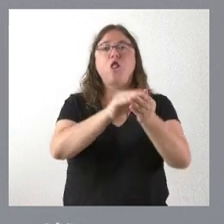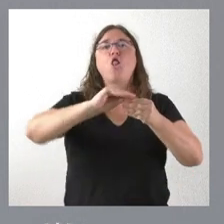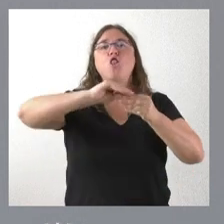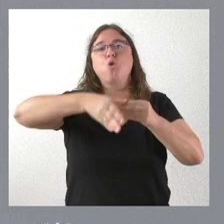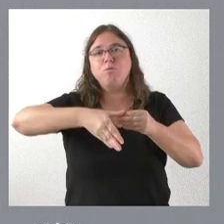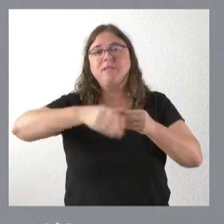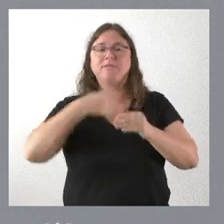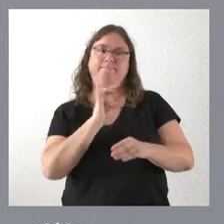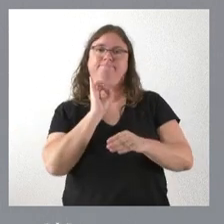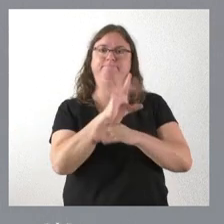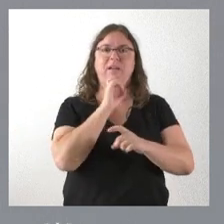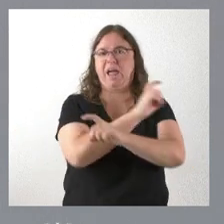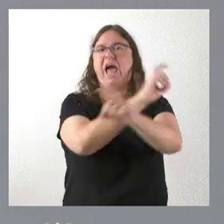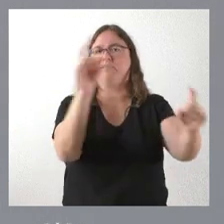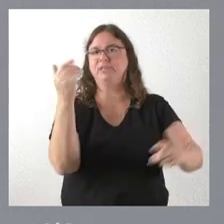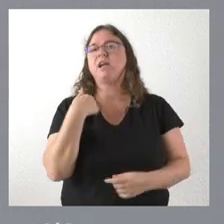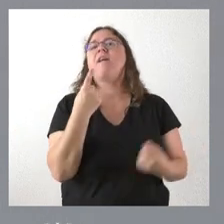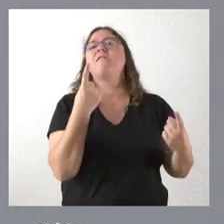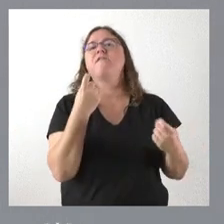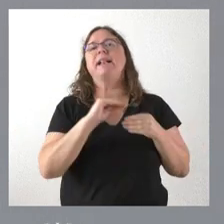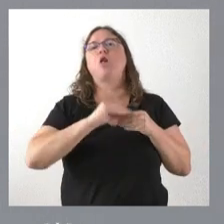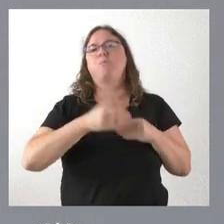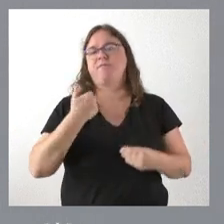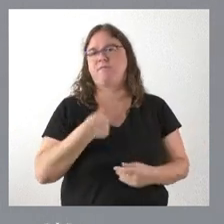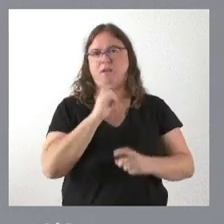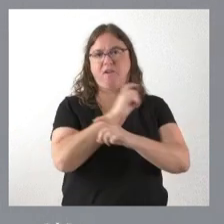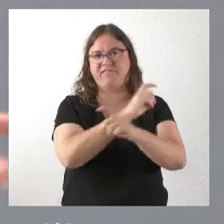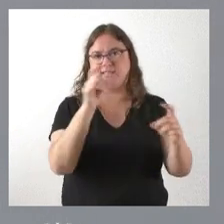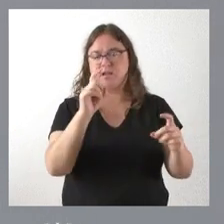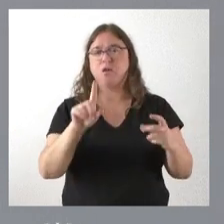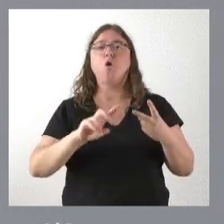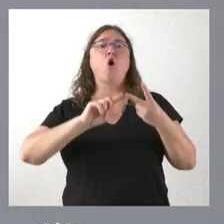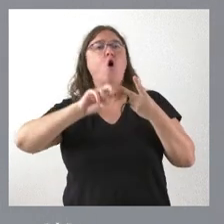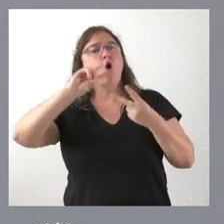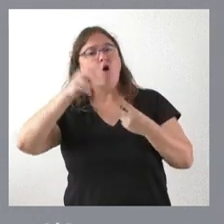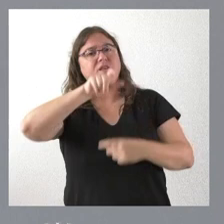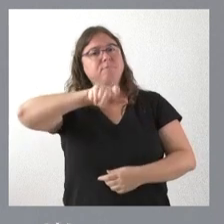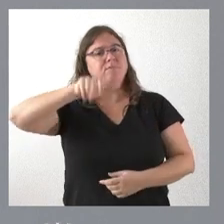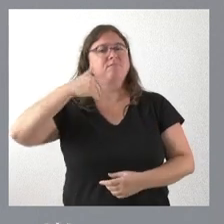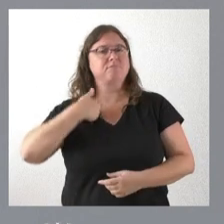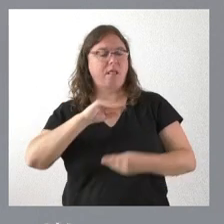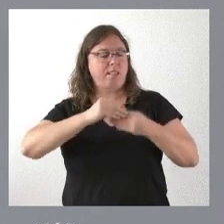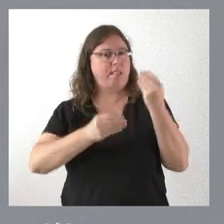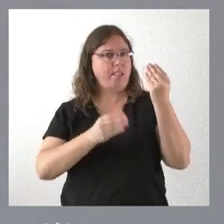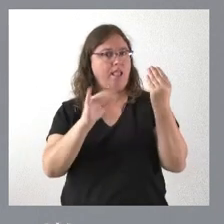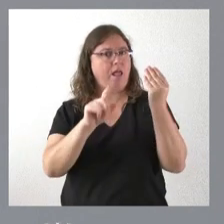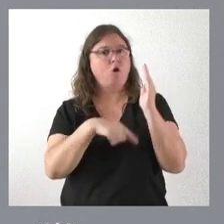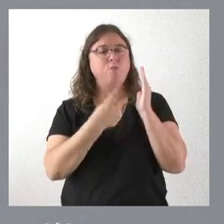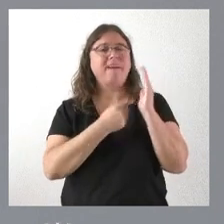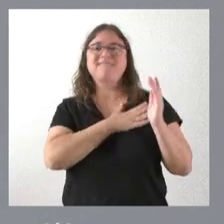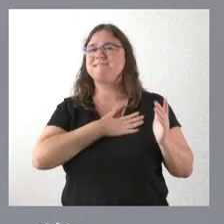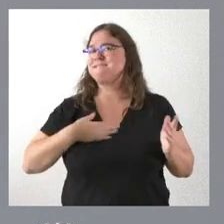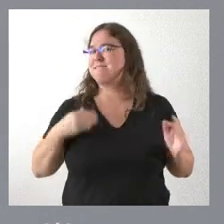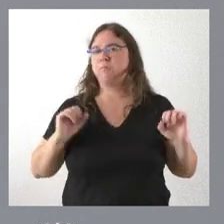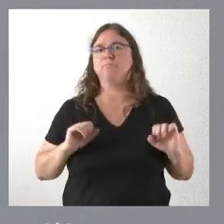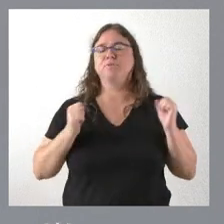se les ha remitido ya Cuál es la documentación que tienen que resolver otras personas ya tienen la documentación completa nuestra intención es